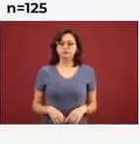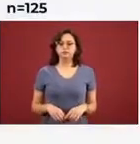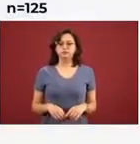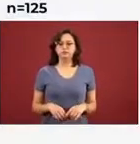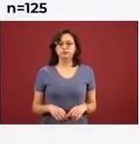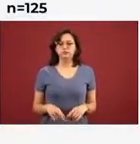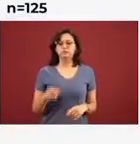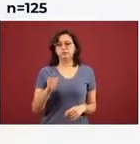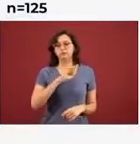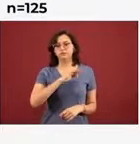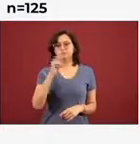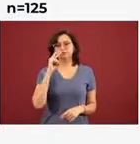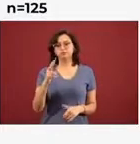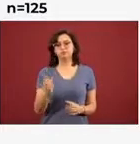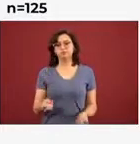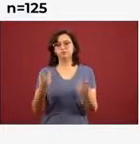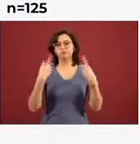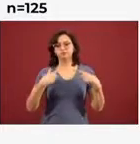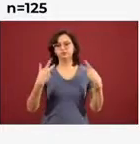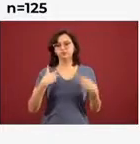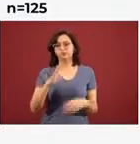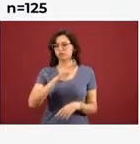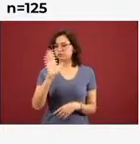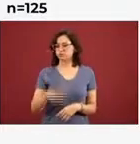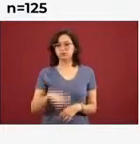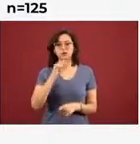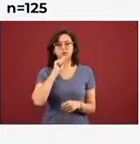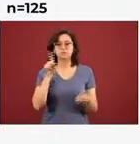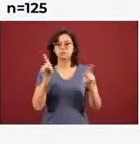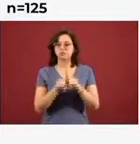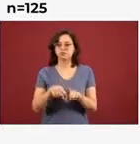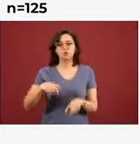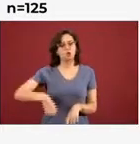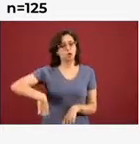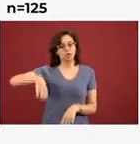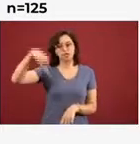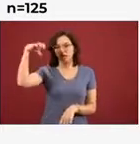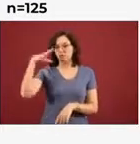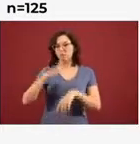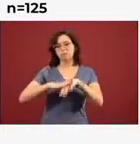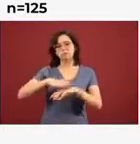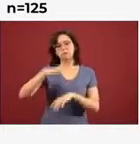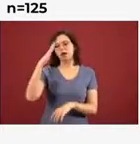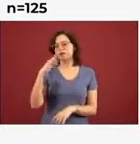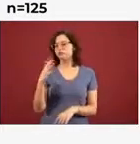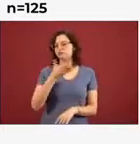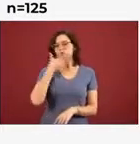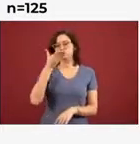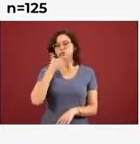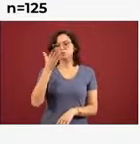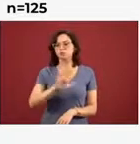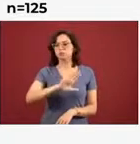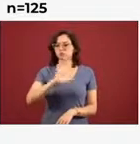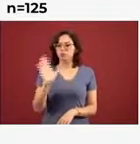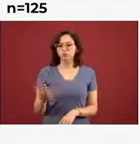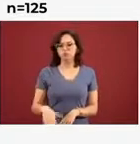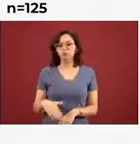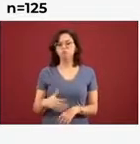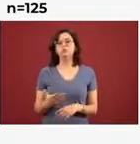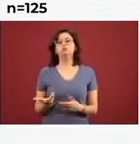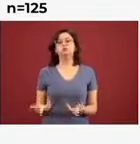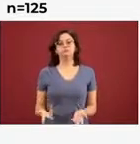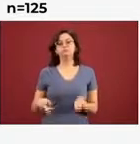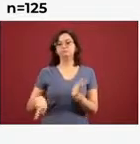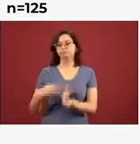las defunciones. Se mantiene la tendencia a mayor edad, tenemos mayor carga de defunciones. Recordemos que este ha sido un